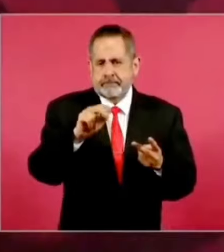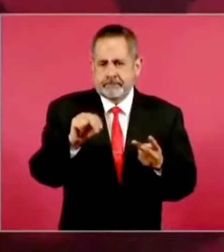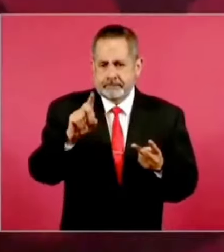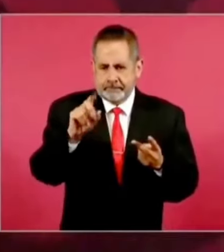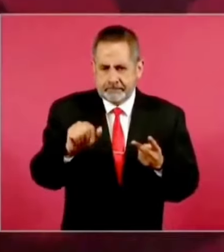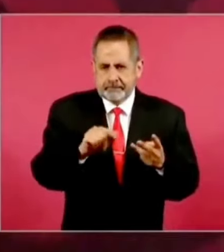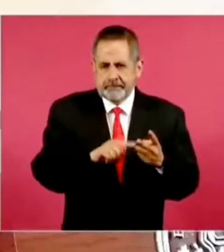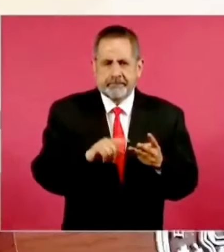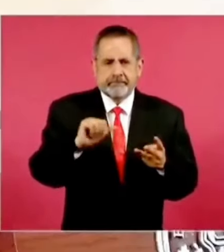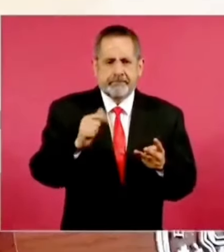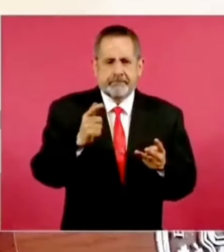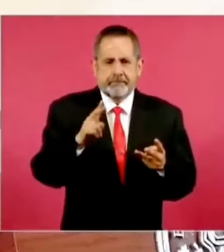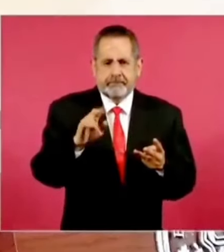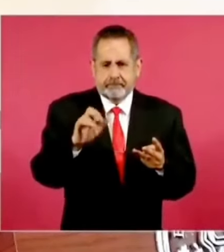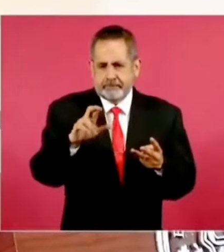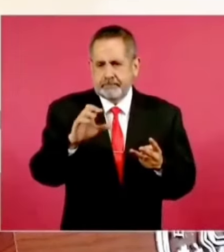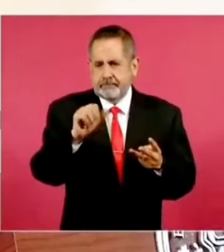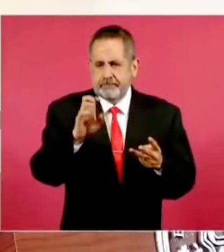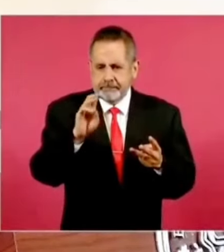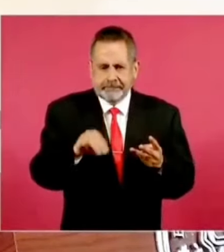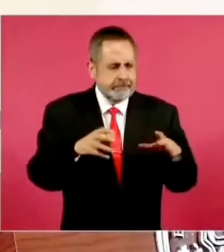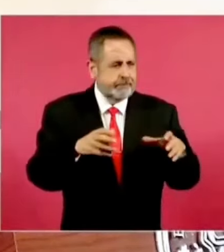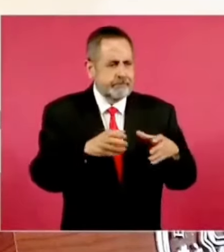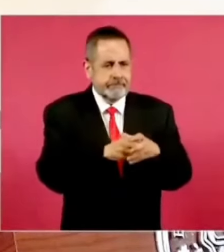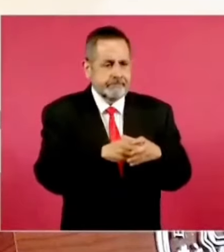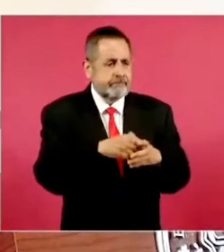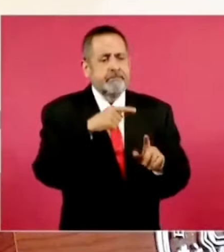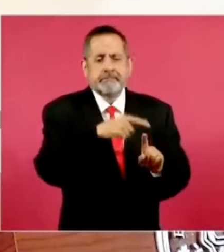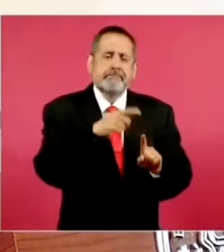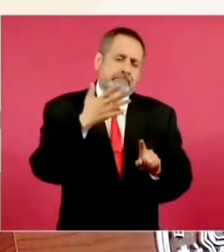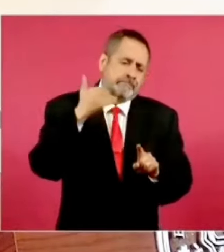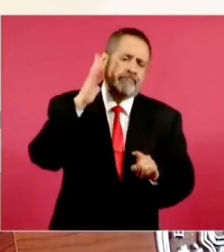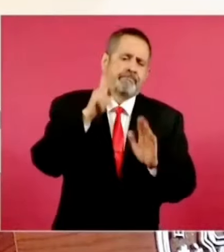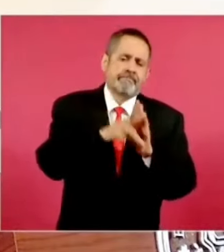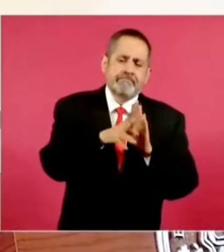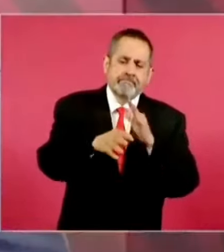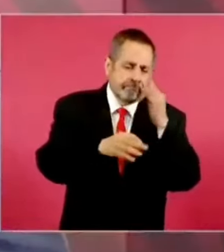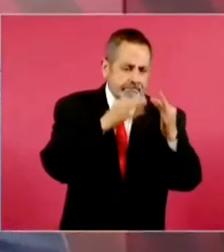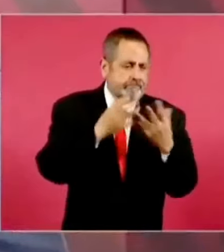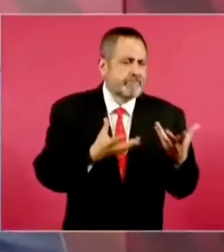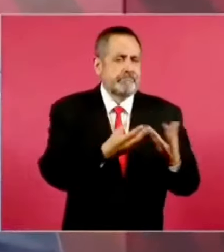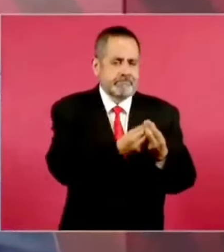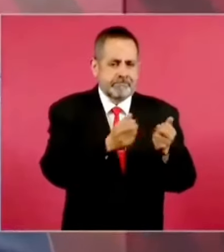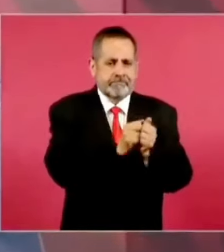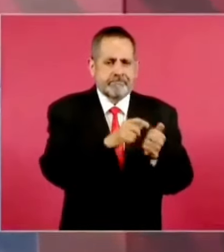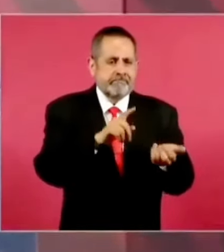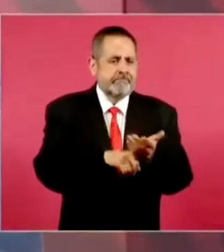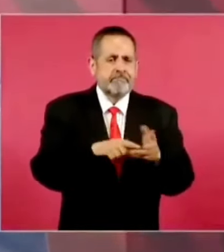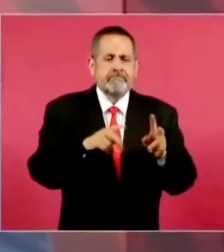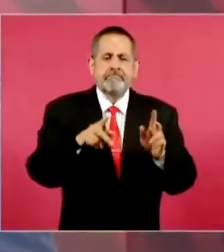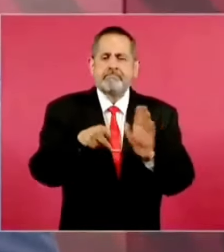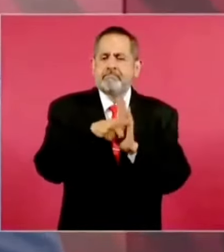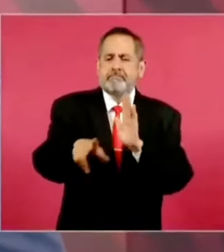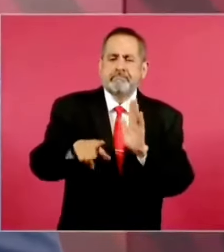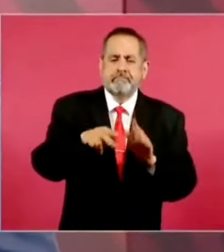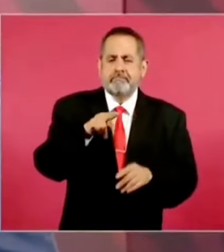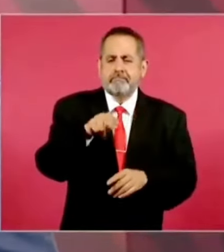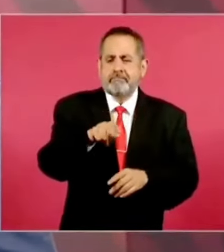Aguilar camín porque fue corresponsal del New York